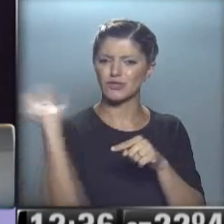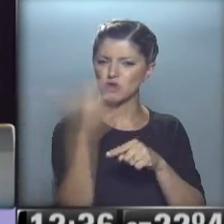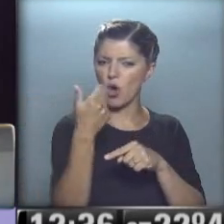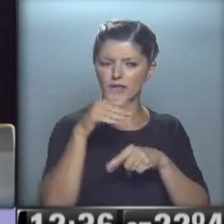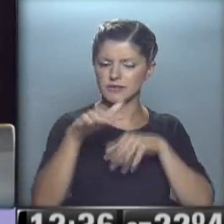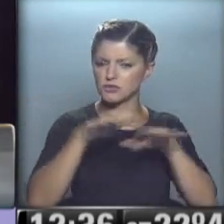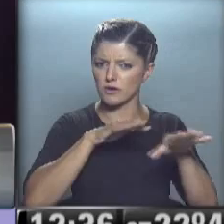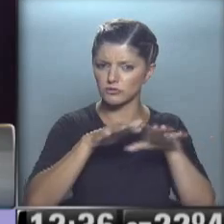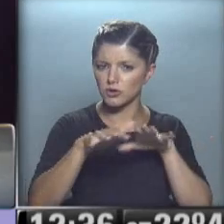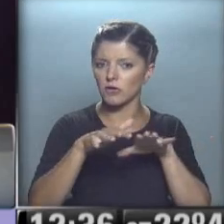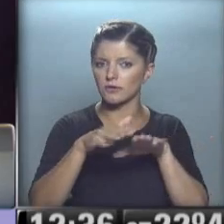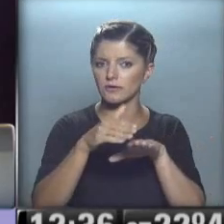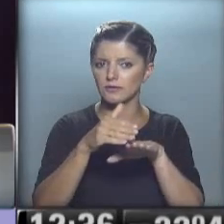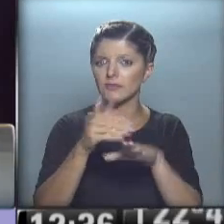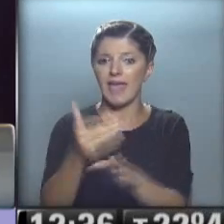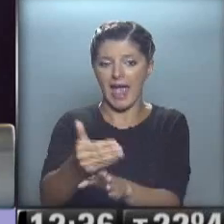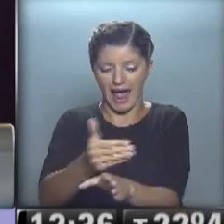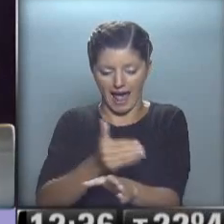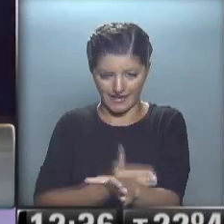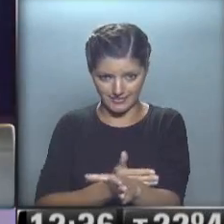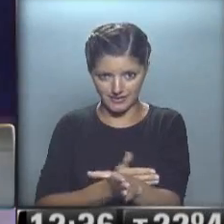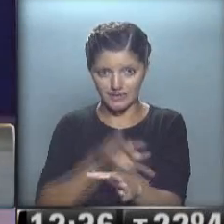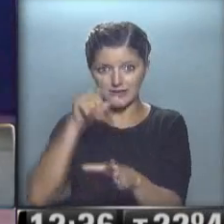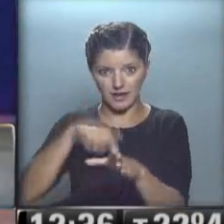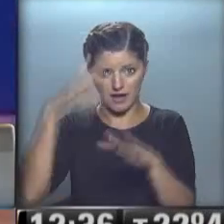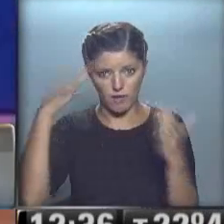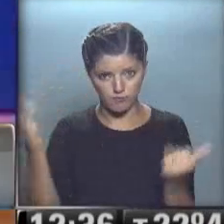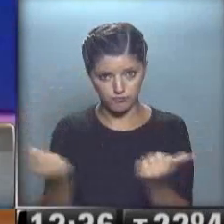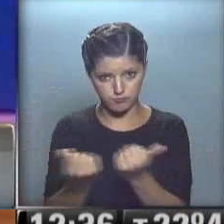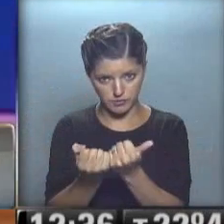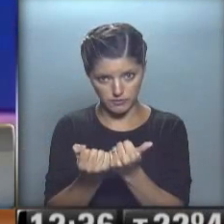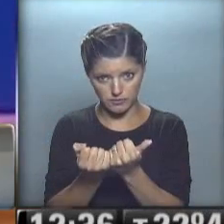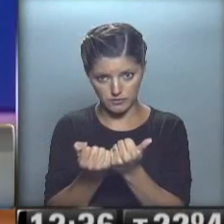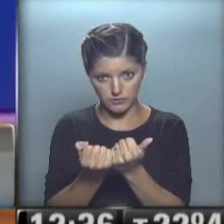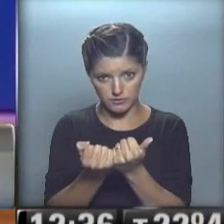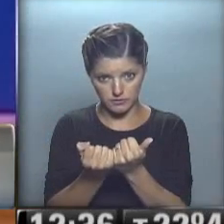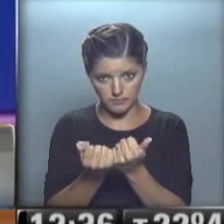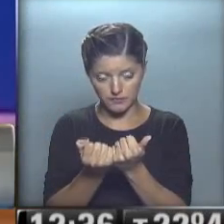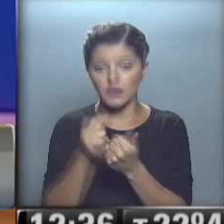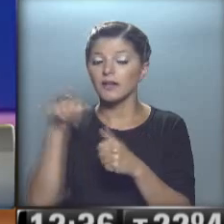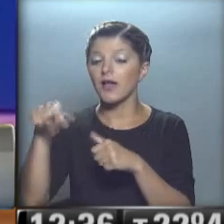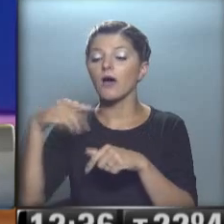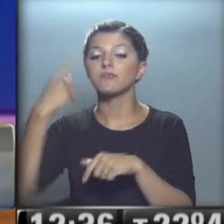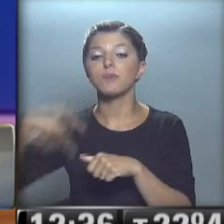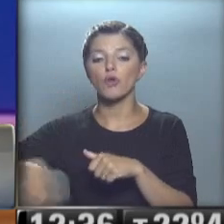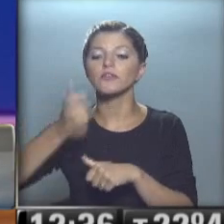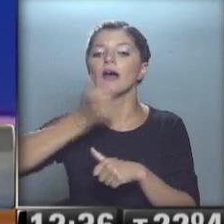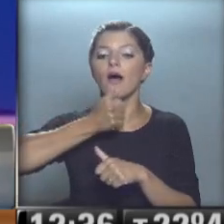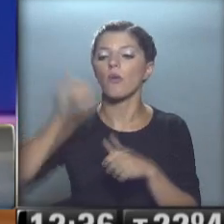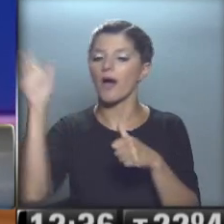explotar antes de que se haya una vencia los recursos naturales de